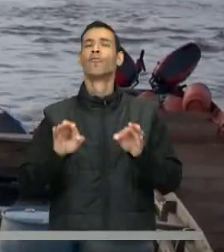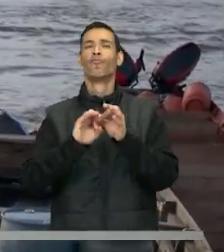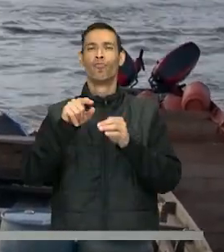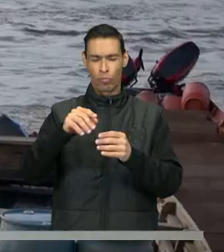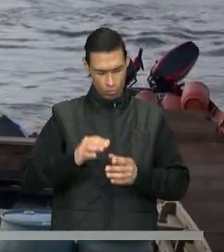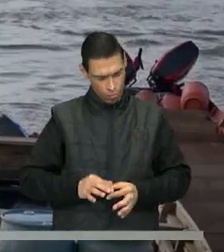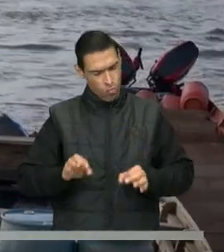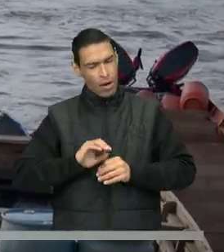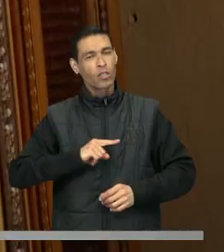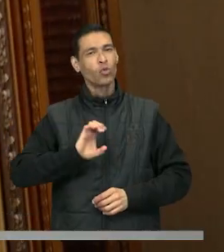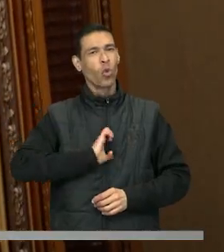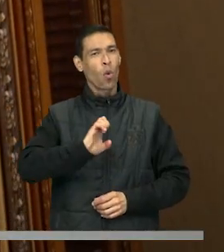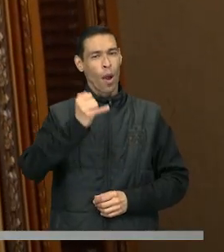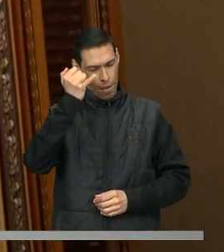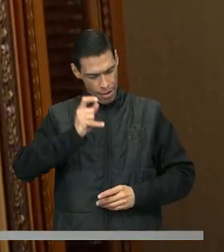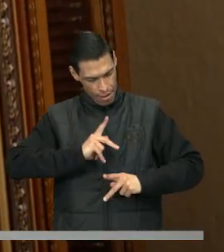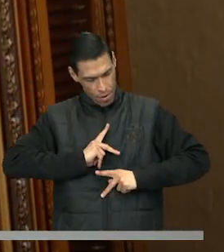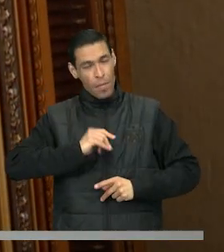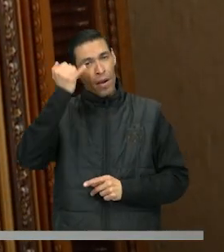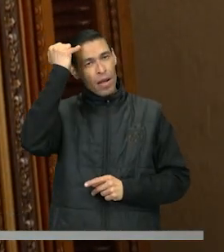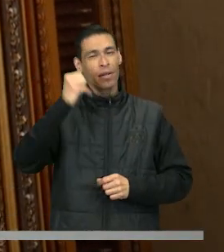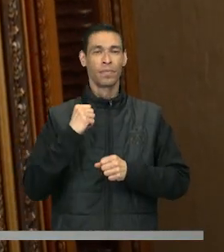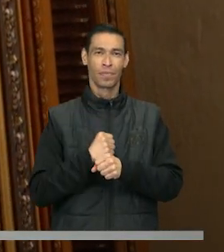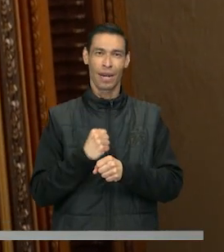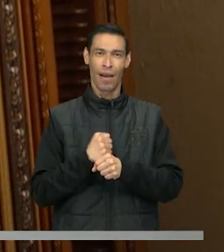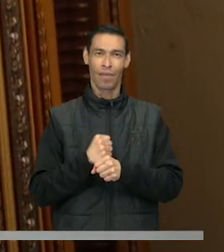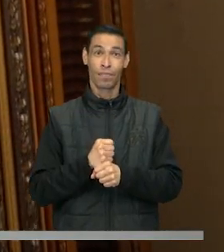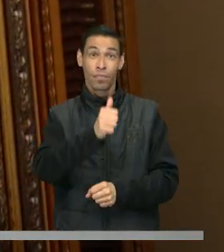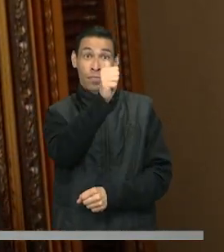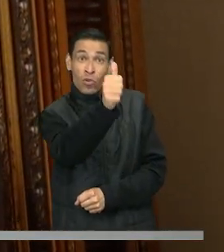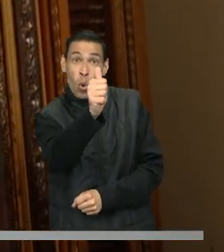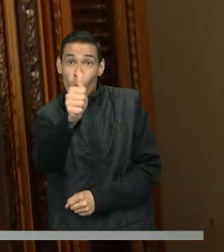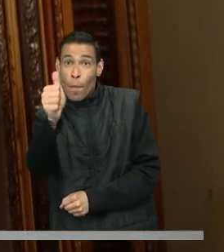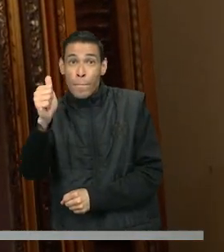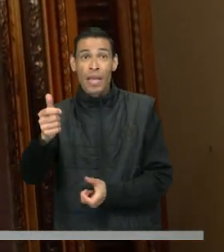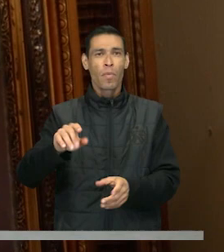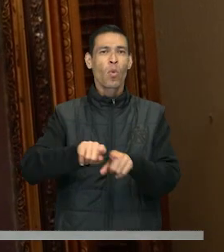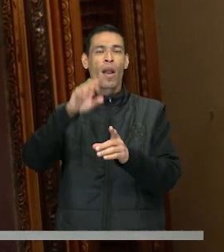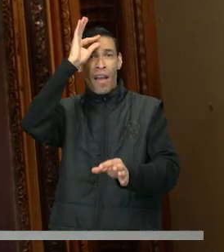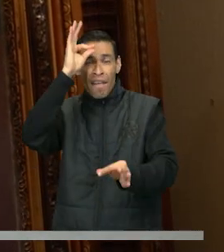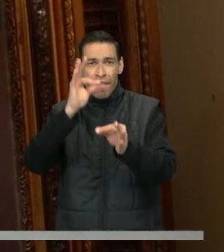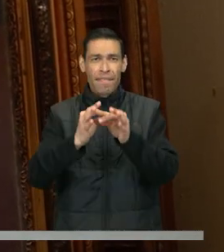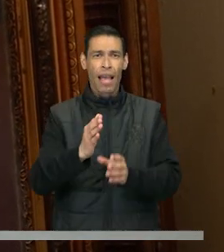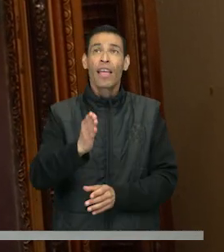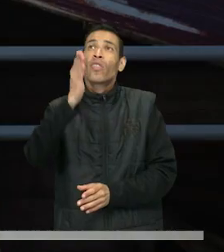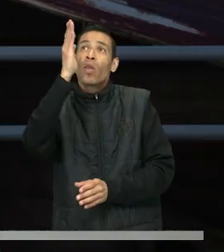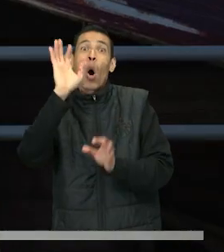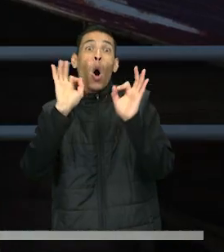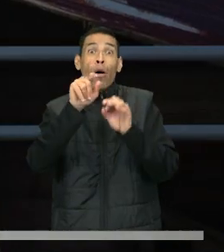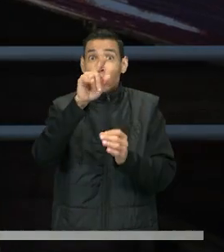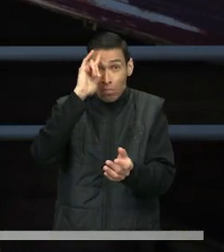el emprendimiento. La fe en ustedes mismos, en Dios o en sus